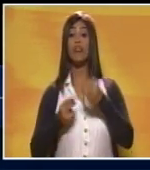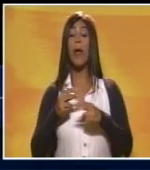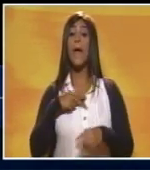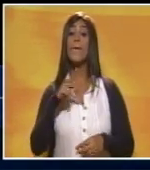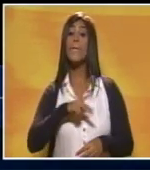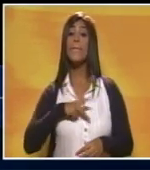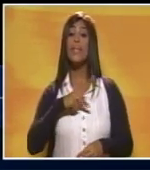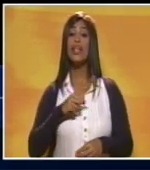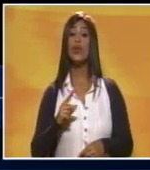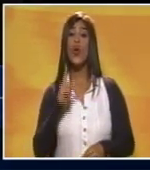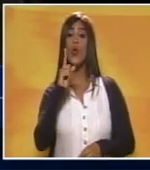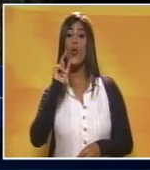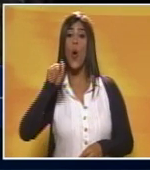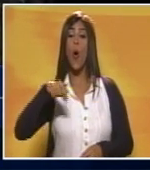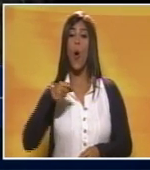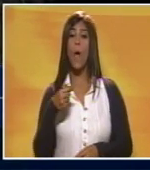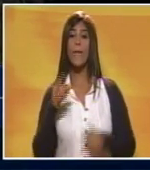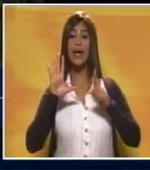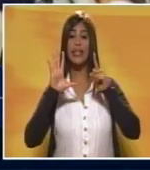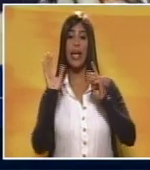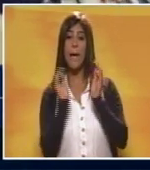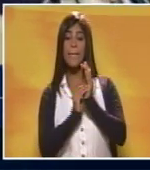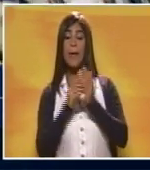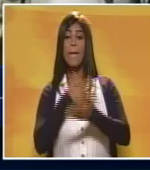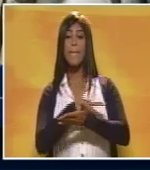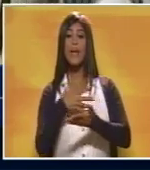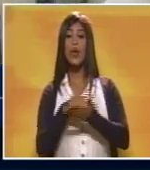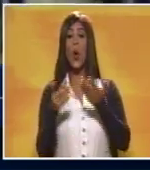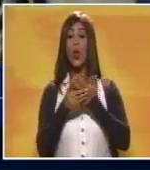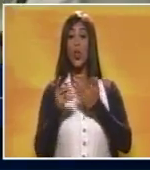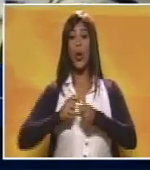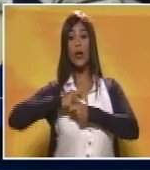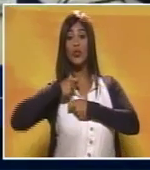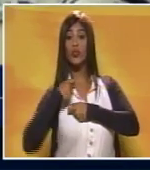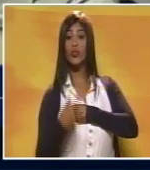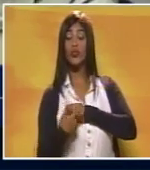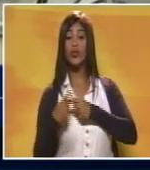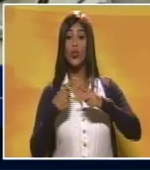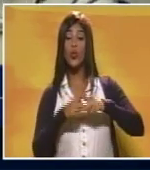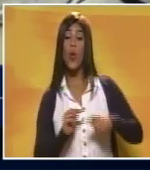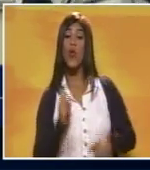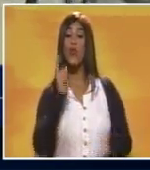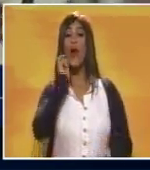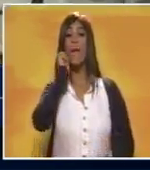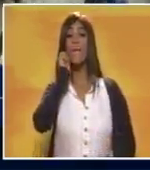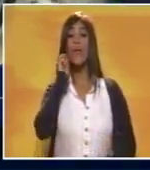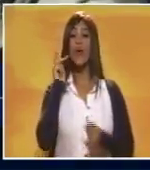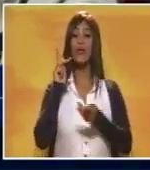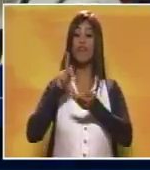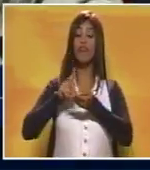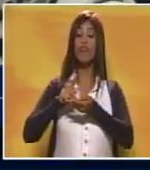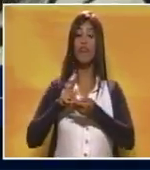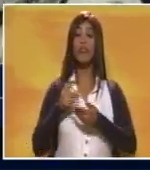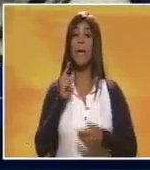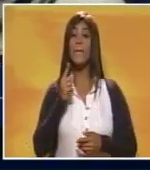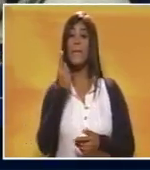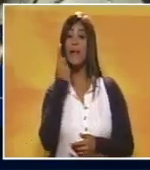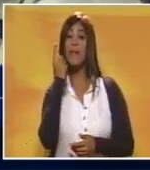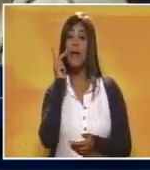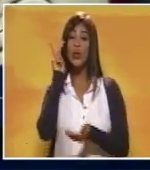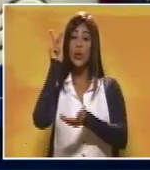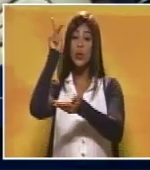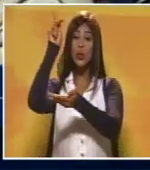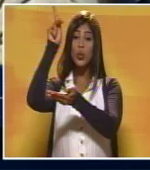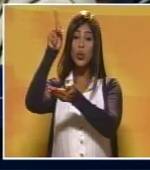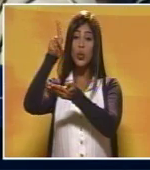misión de 1,6 mil millones de dólares en la que una mujer hará su llegada